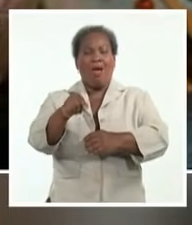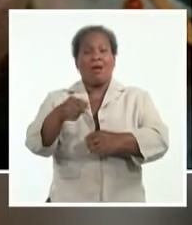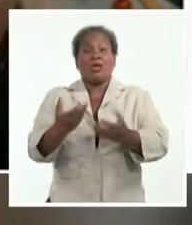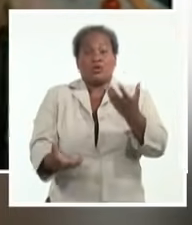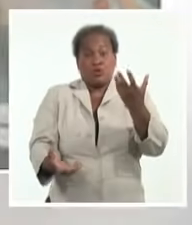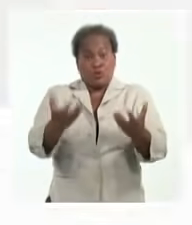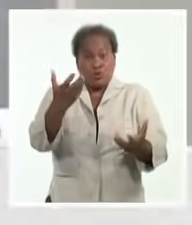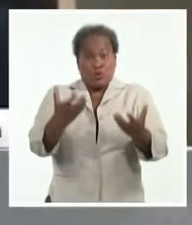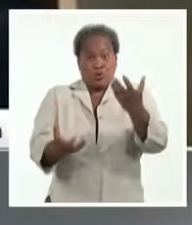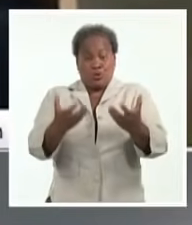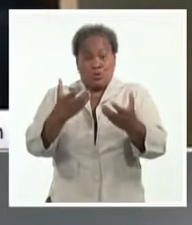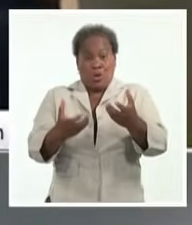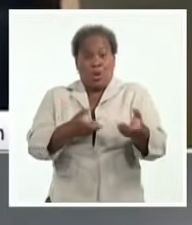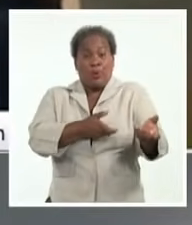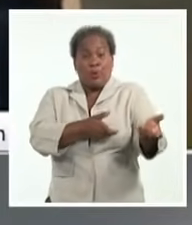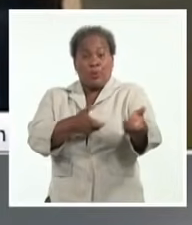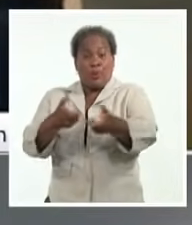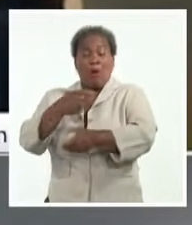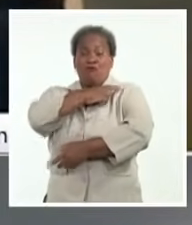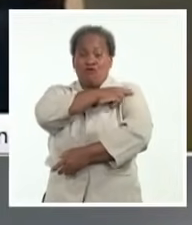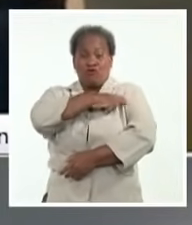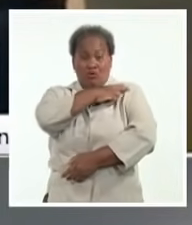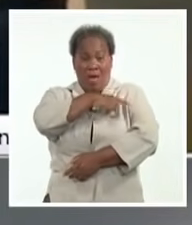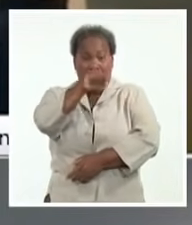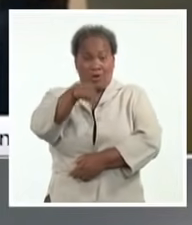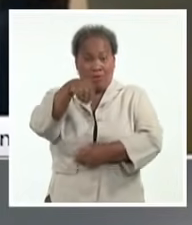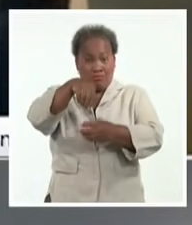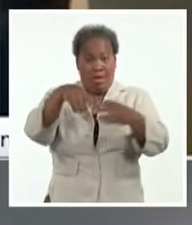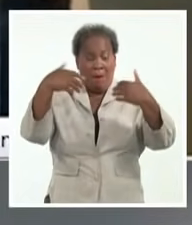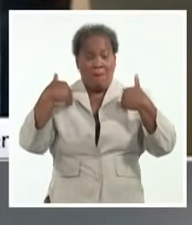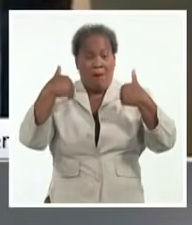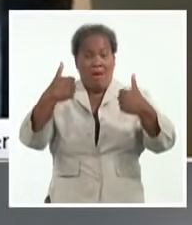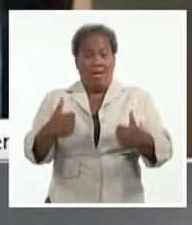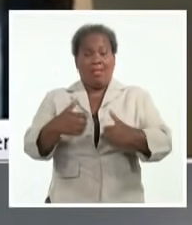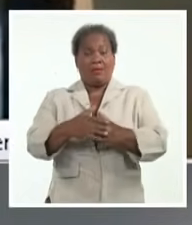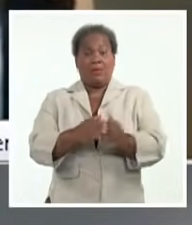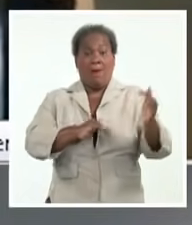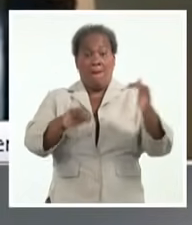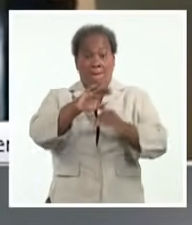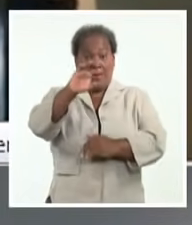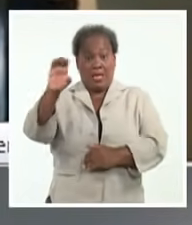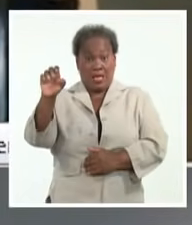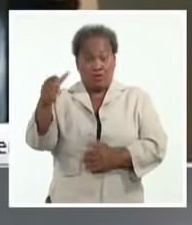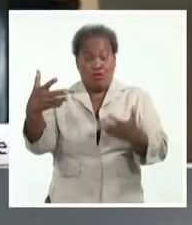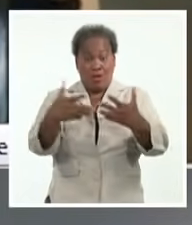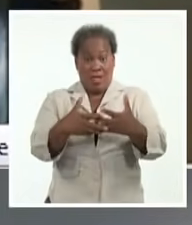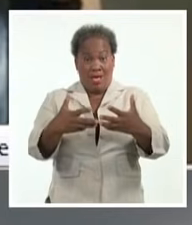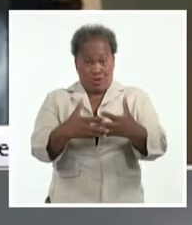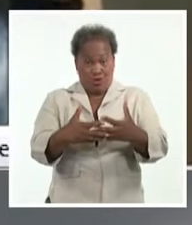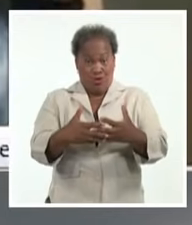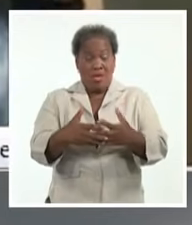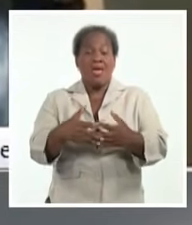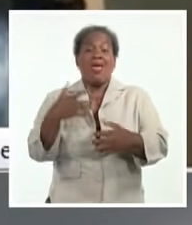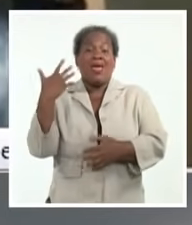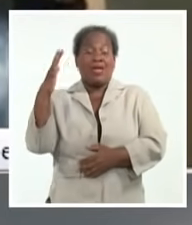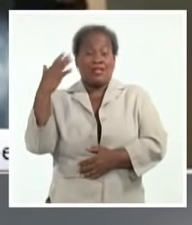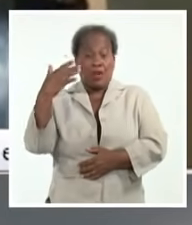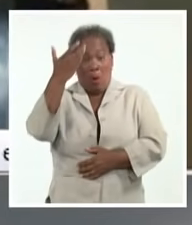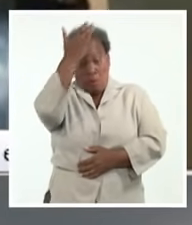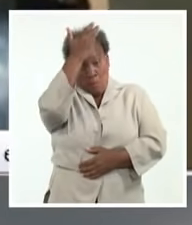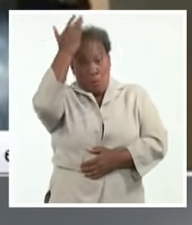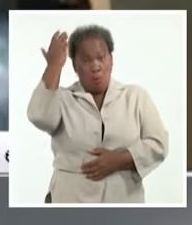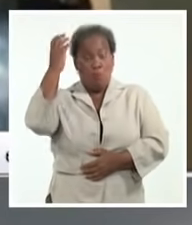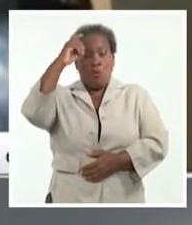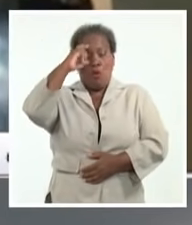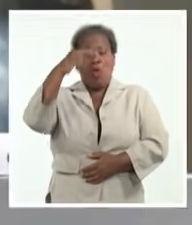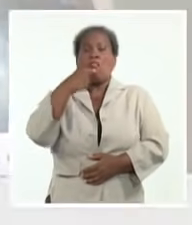que fue apagado por los funcionarios de la misión diplomática. El ministro de Relaciones Exteriores de Cuba, Bruno Rodríguez Parrilla,